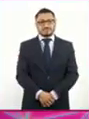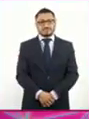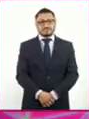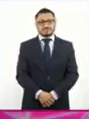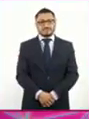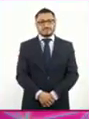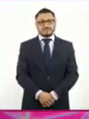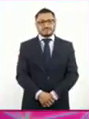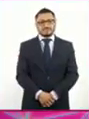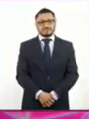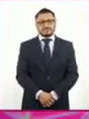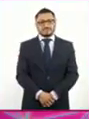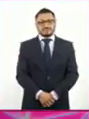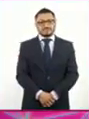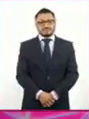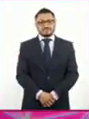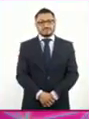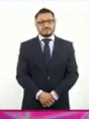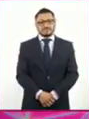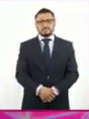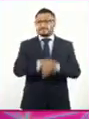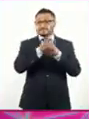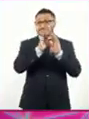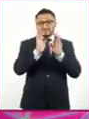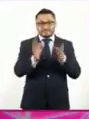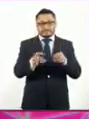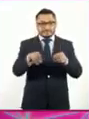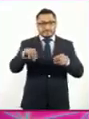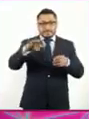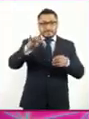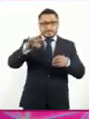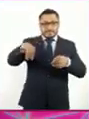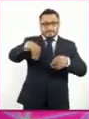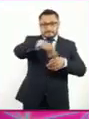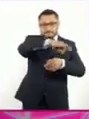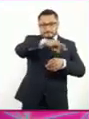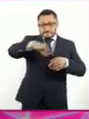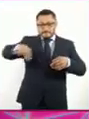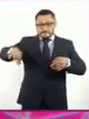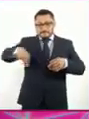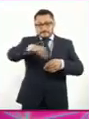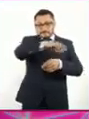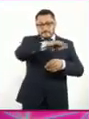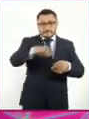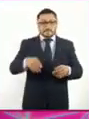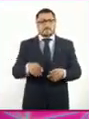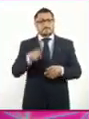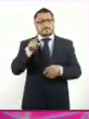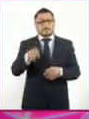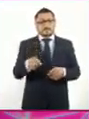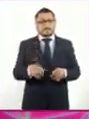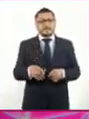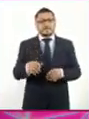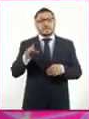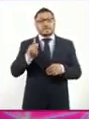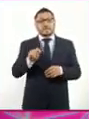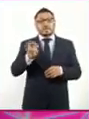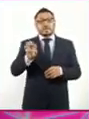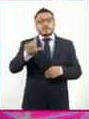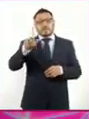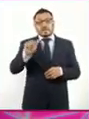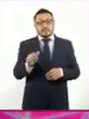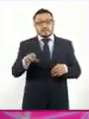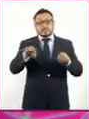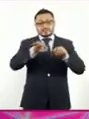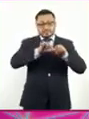Una vez que ya llenamos de pegamento toda la orilla, vamos a pegar